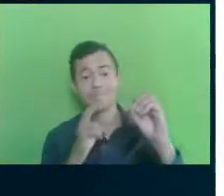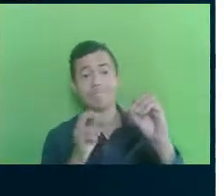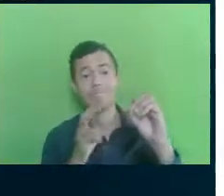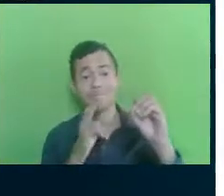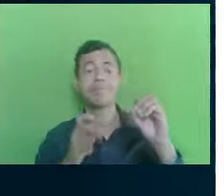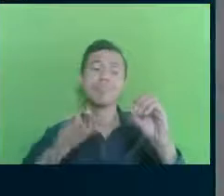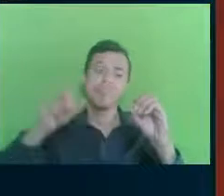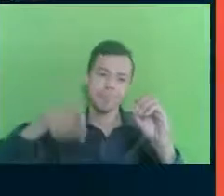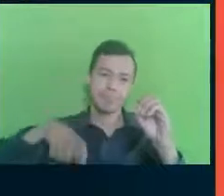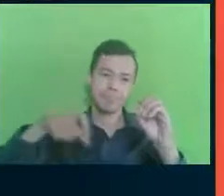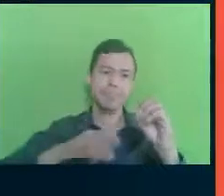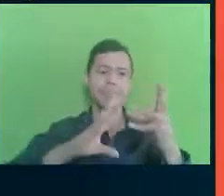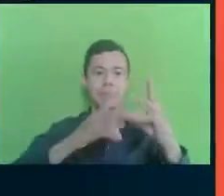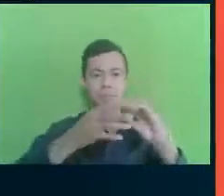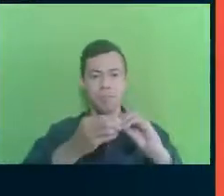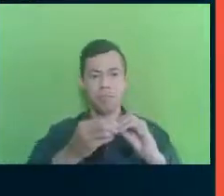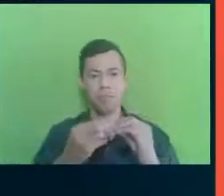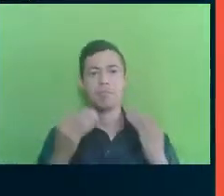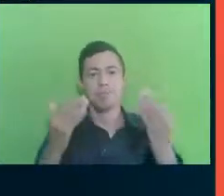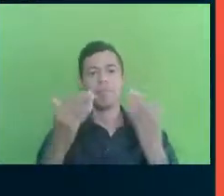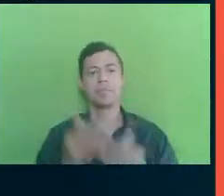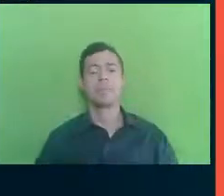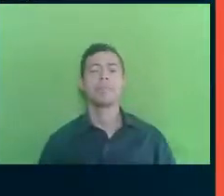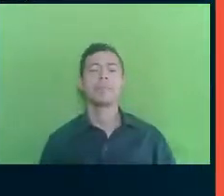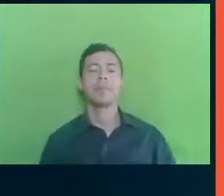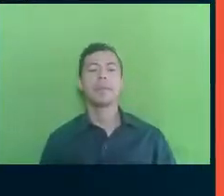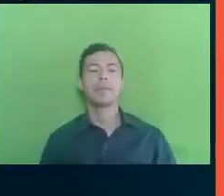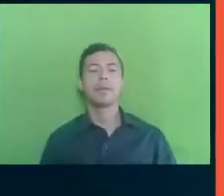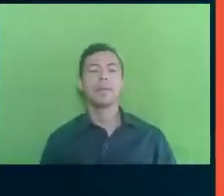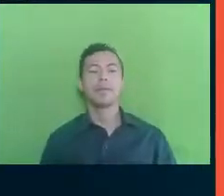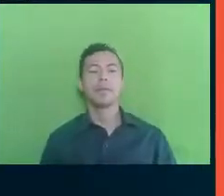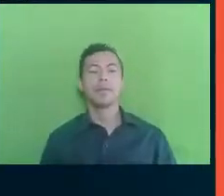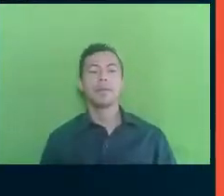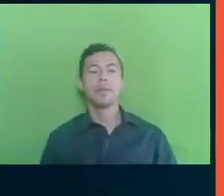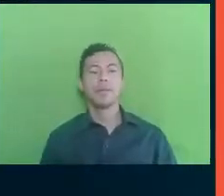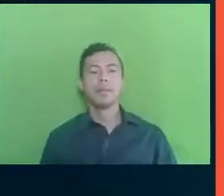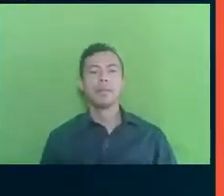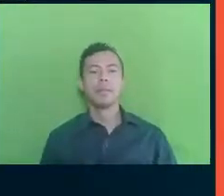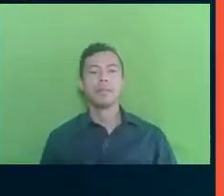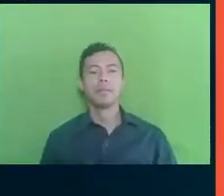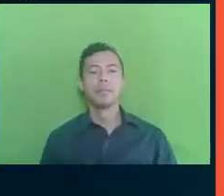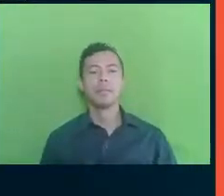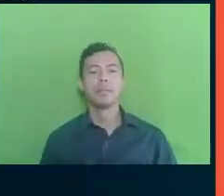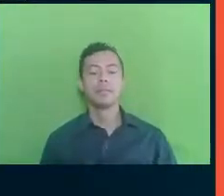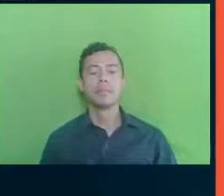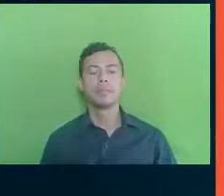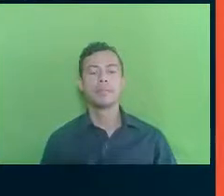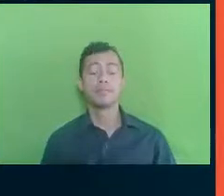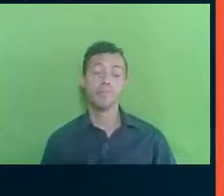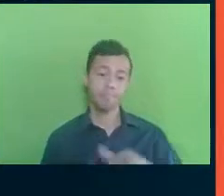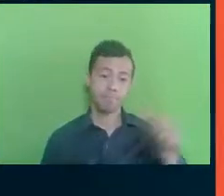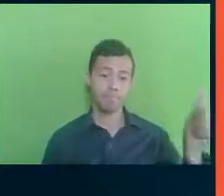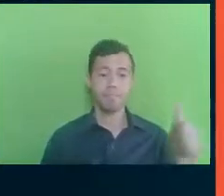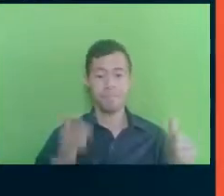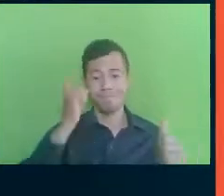requiere evidentemente una red neuronal. Entrando un poco en qué es la